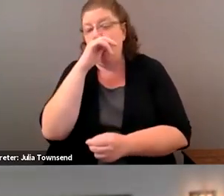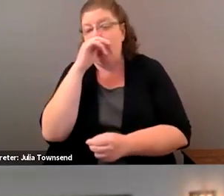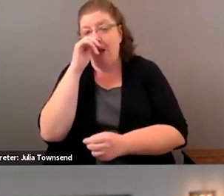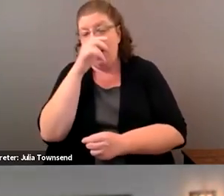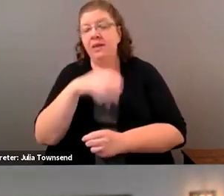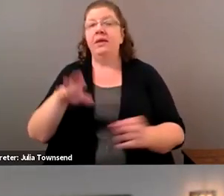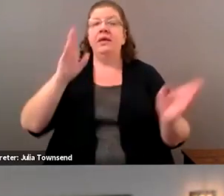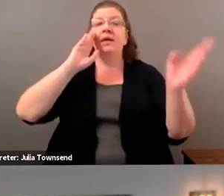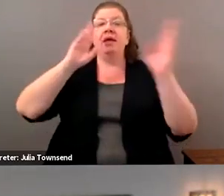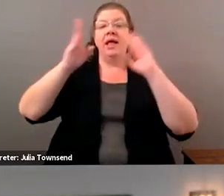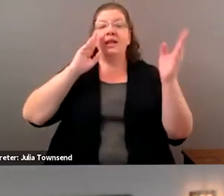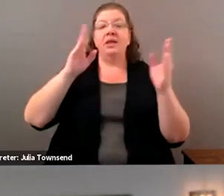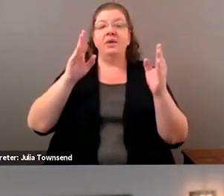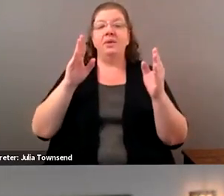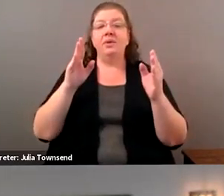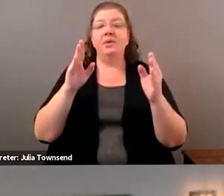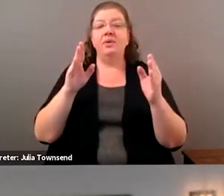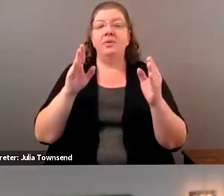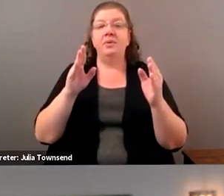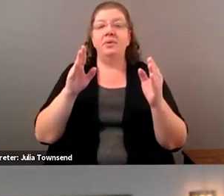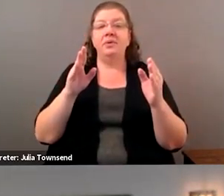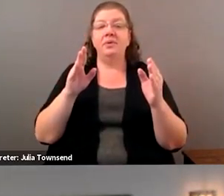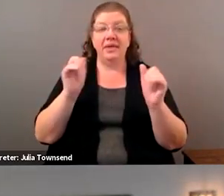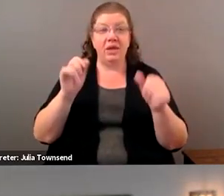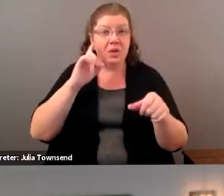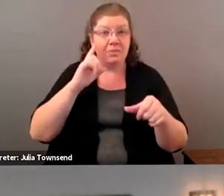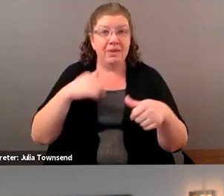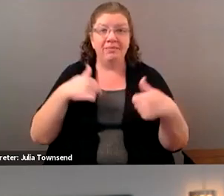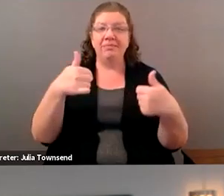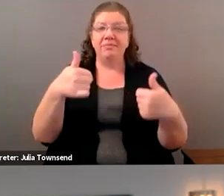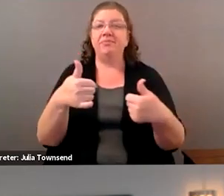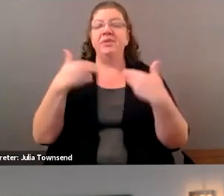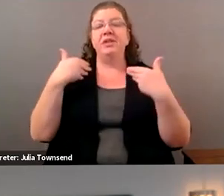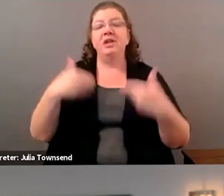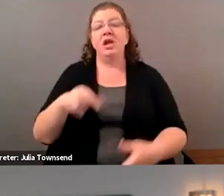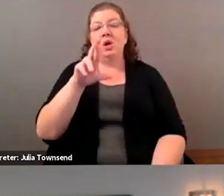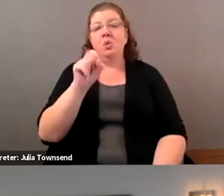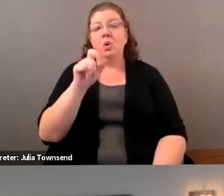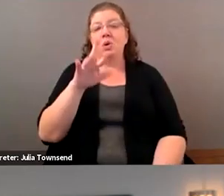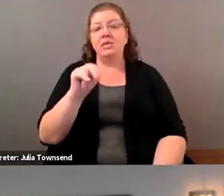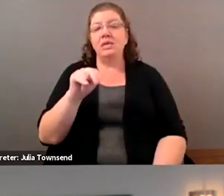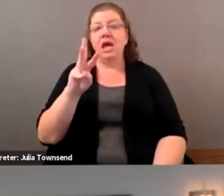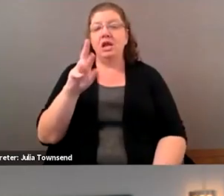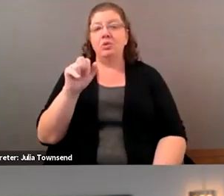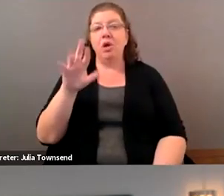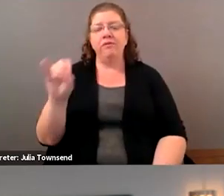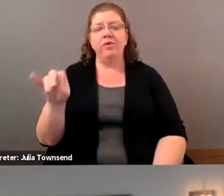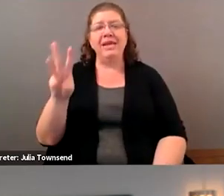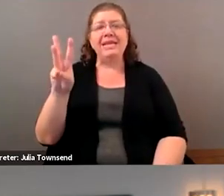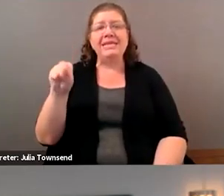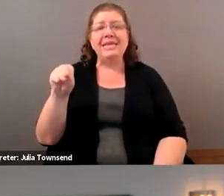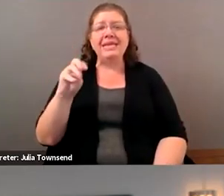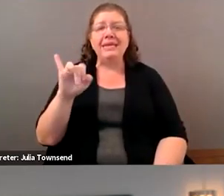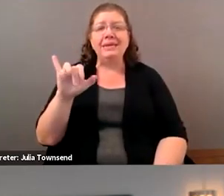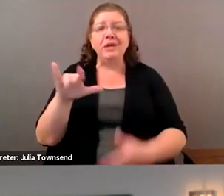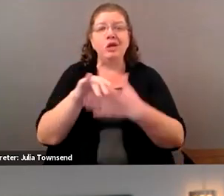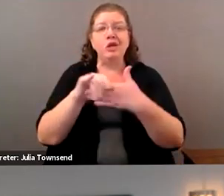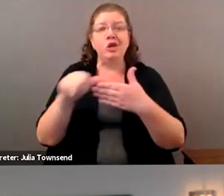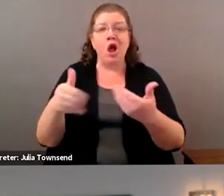hola me oyen bien si sanford 16 millones de dólares